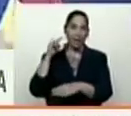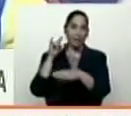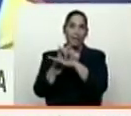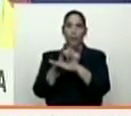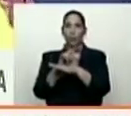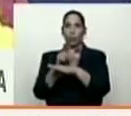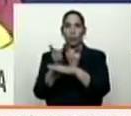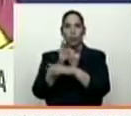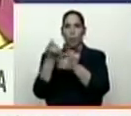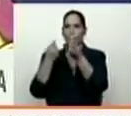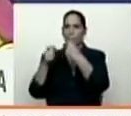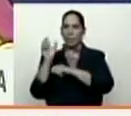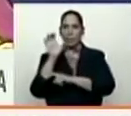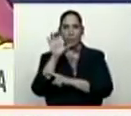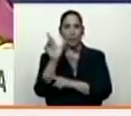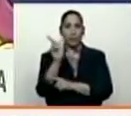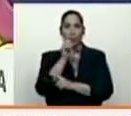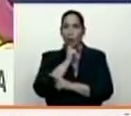cara de vendepatria.